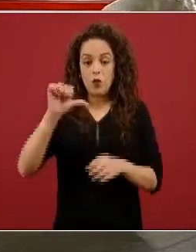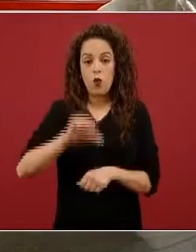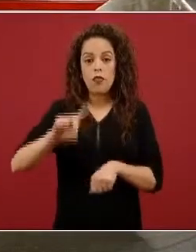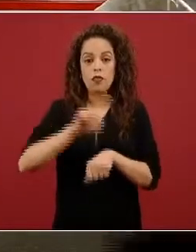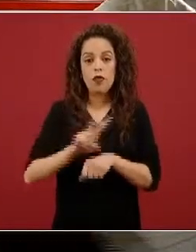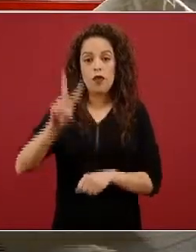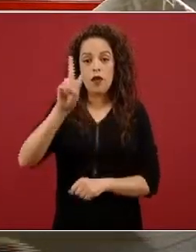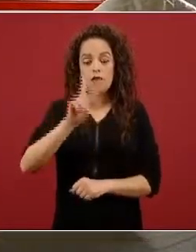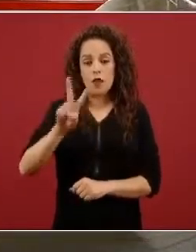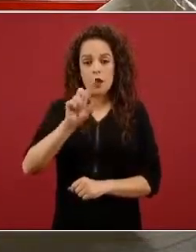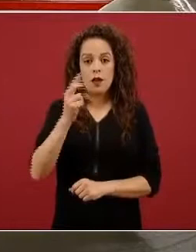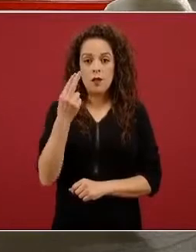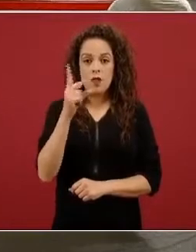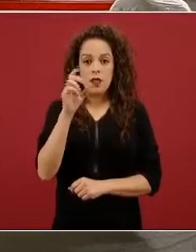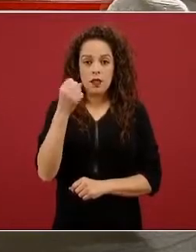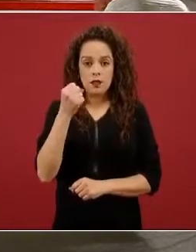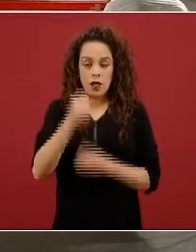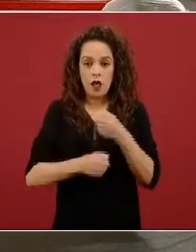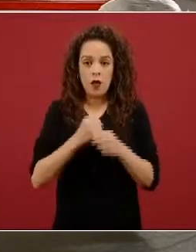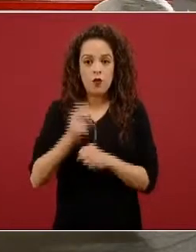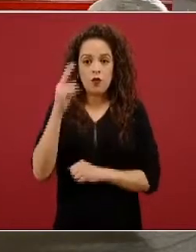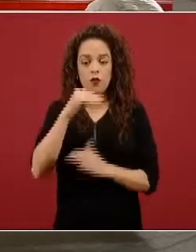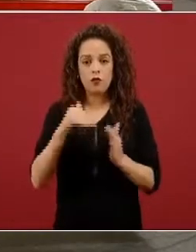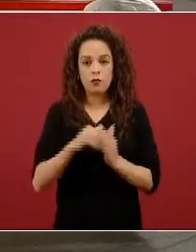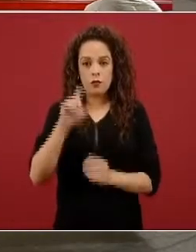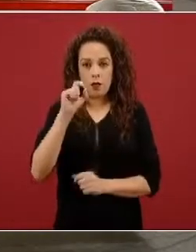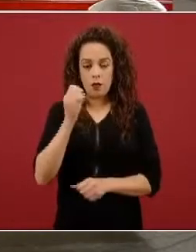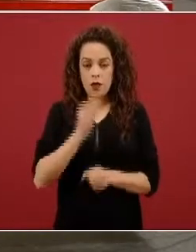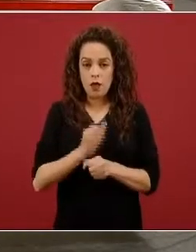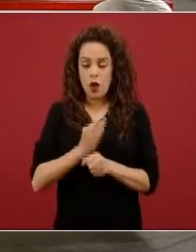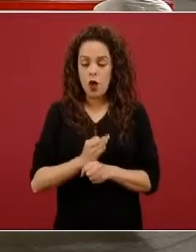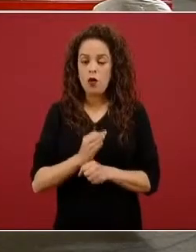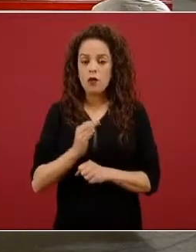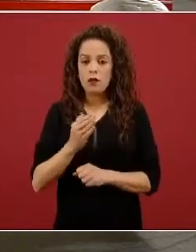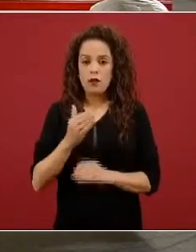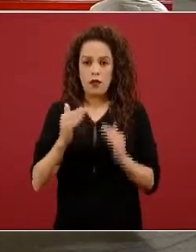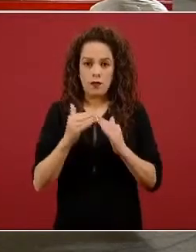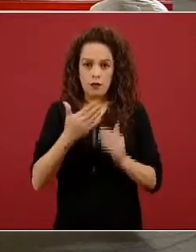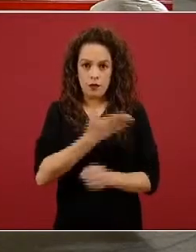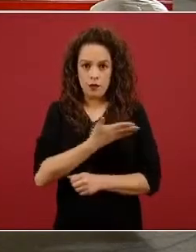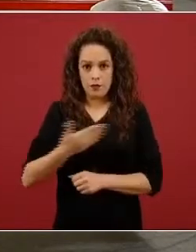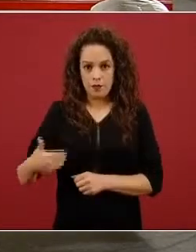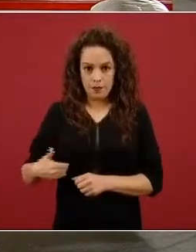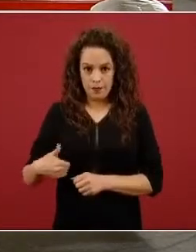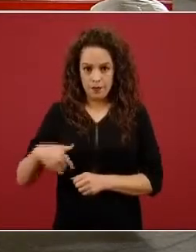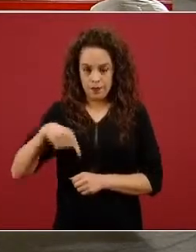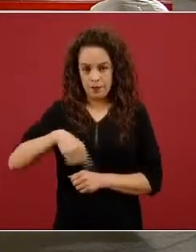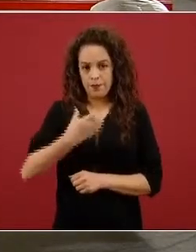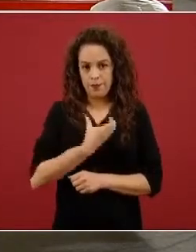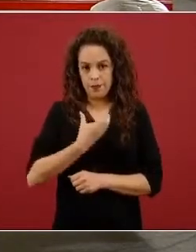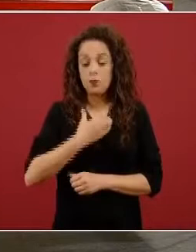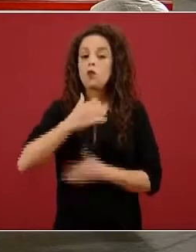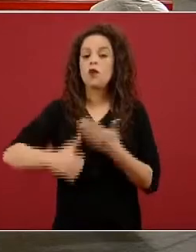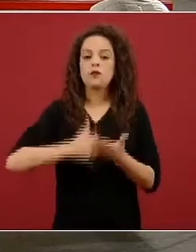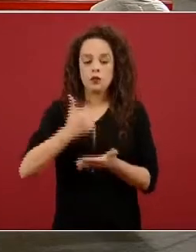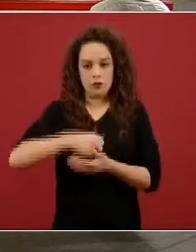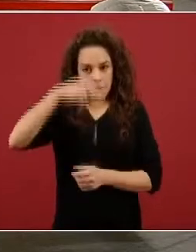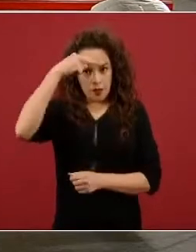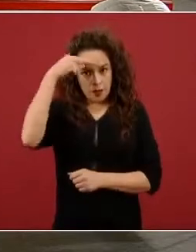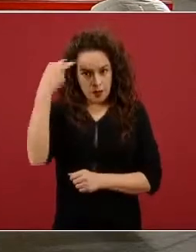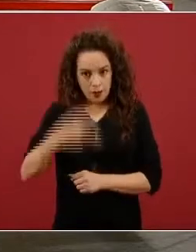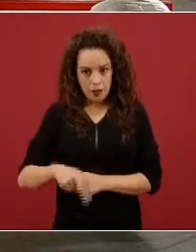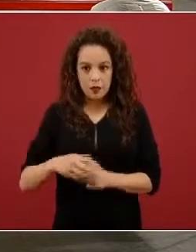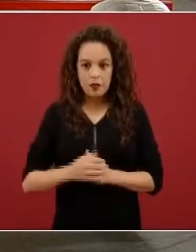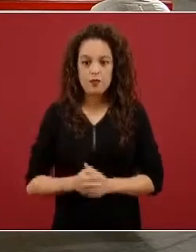septiembre de 2020. Estamos en el Palacio Nacional de México, en la Ciudad de México, y vamos a iniciar la conferencia de prensa